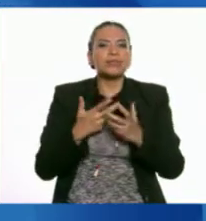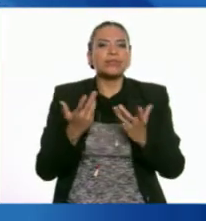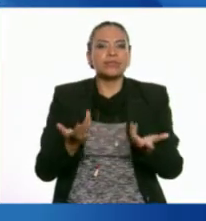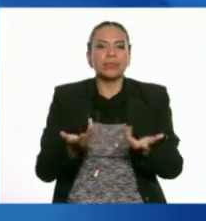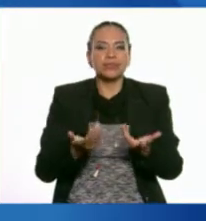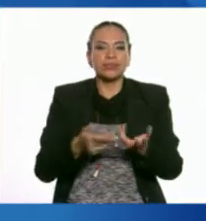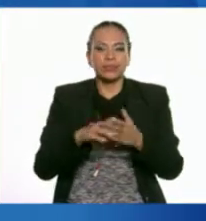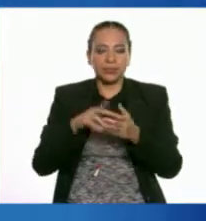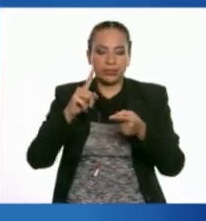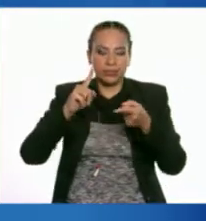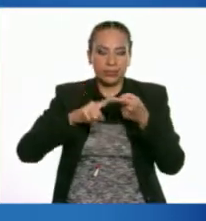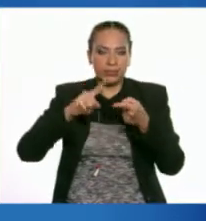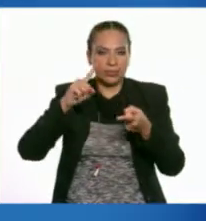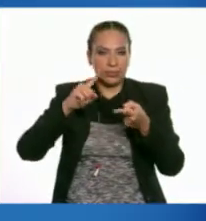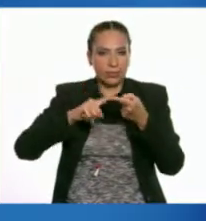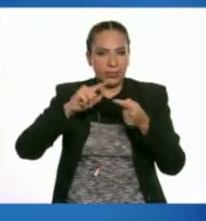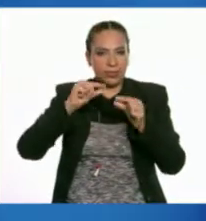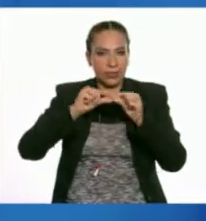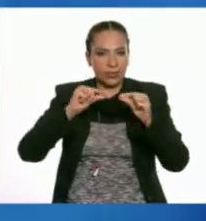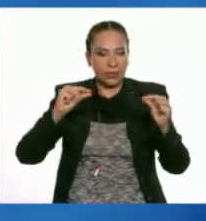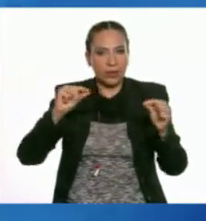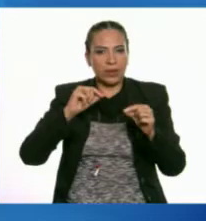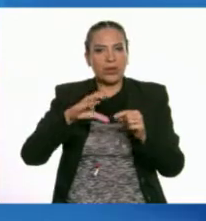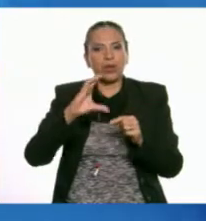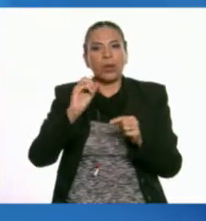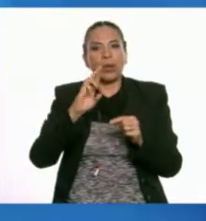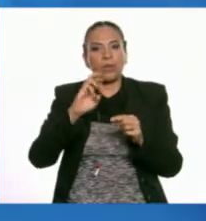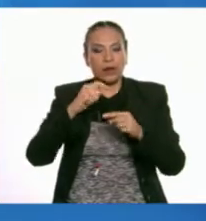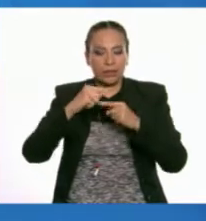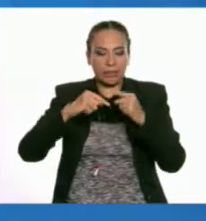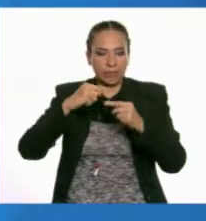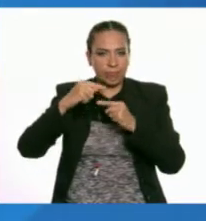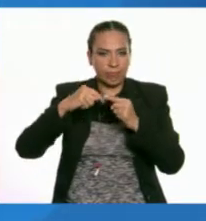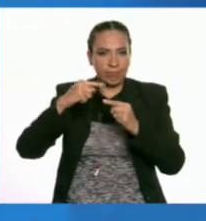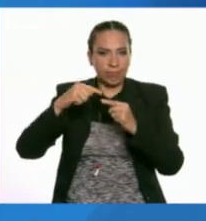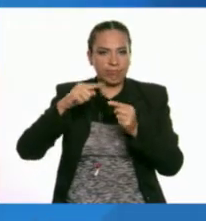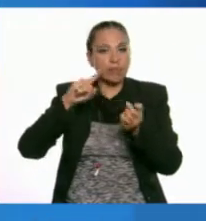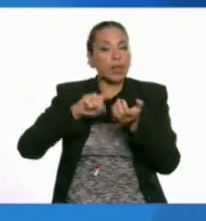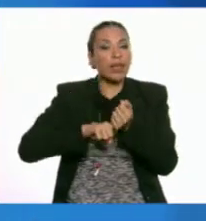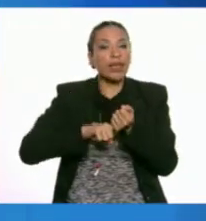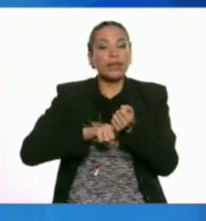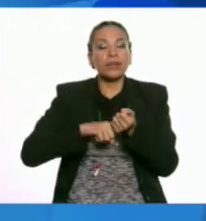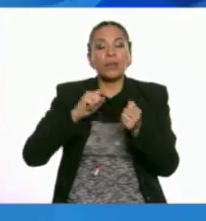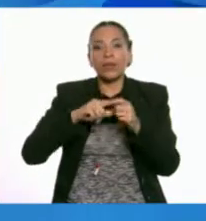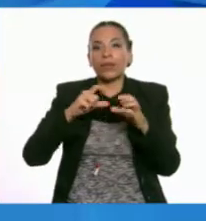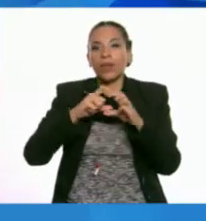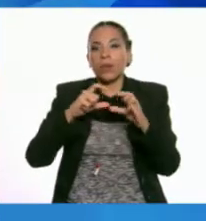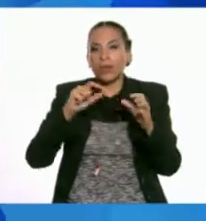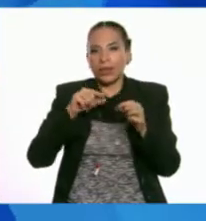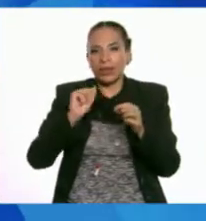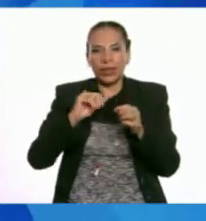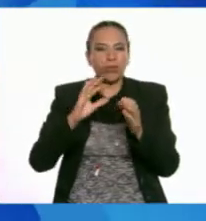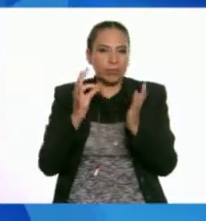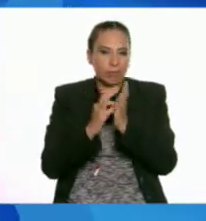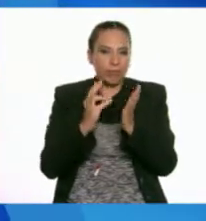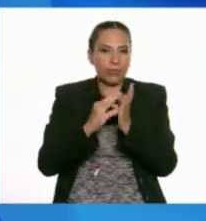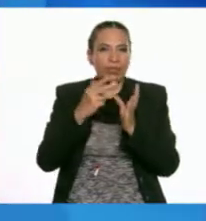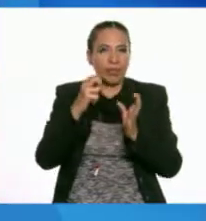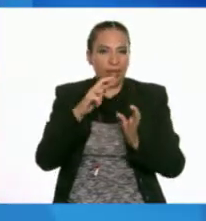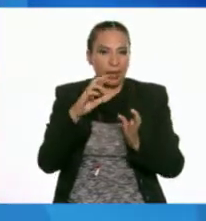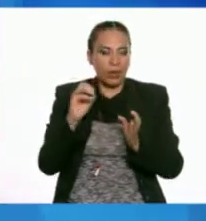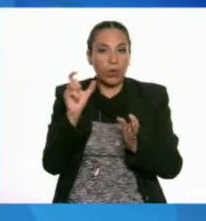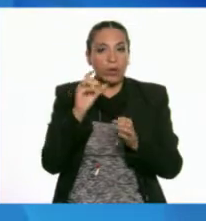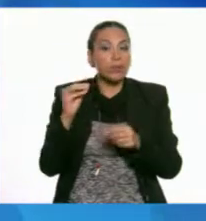un cable de cobre enrollado alrededor de una barra de hierro.